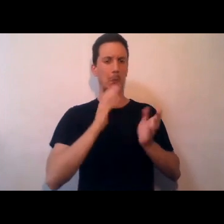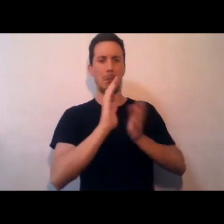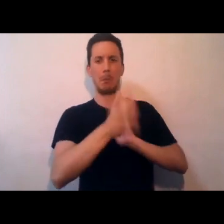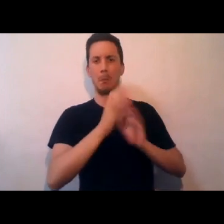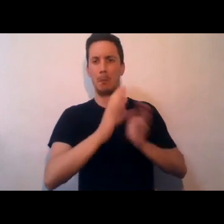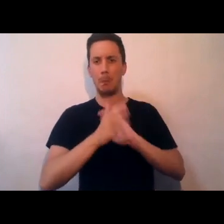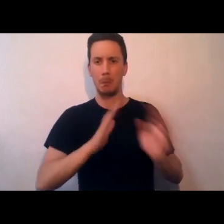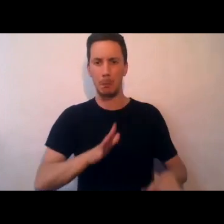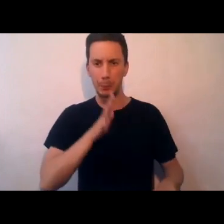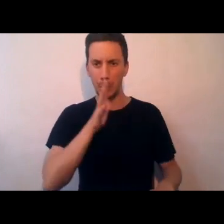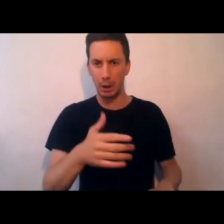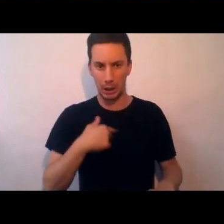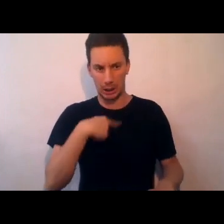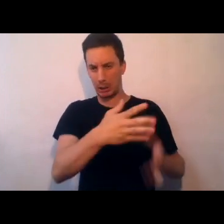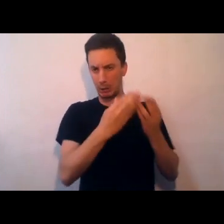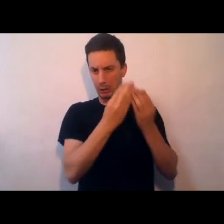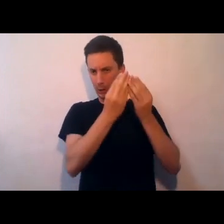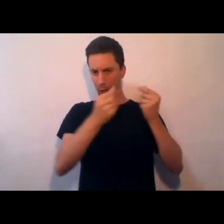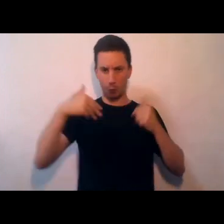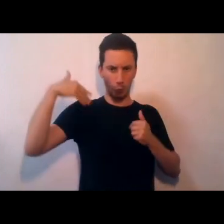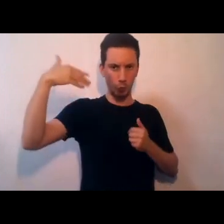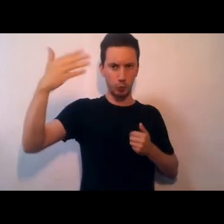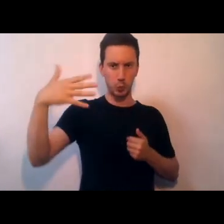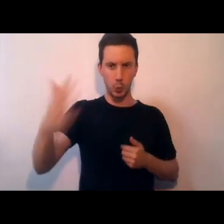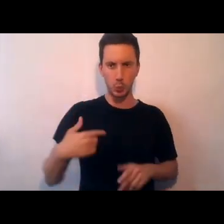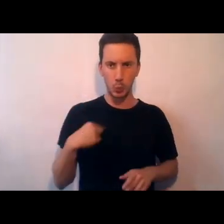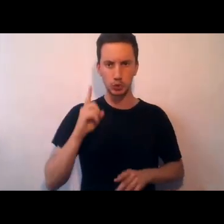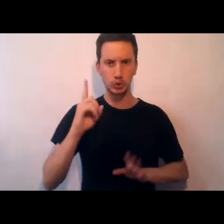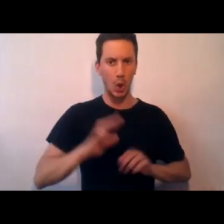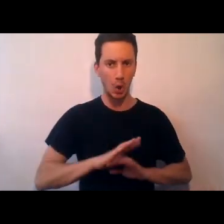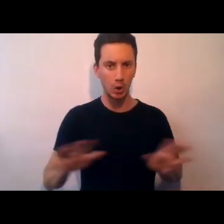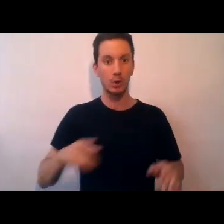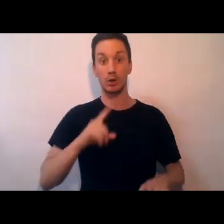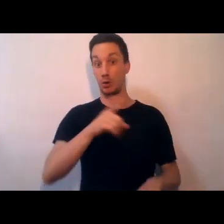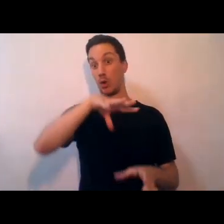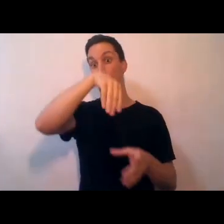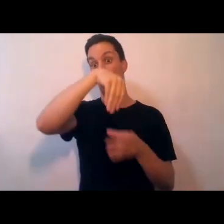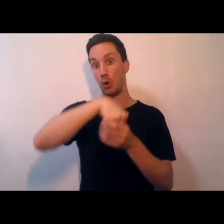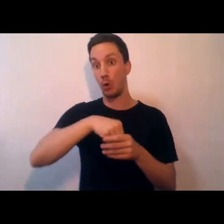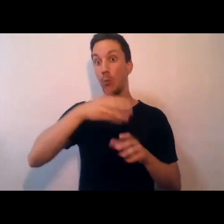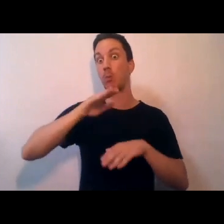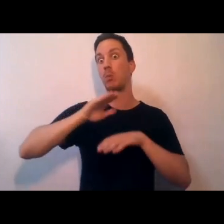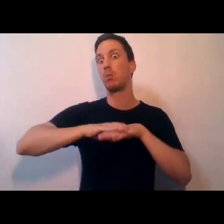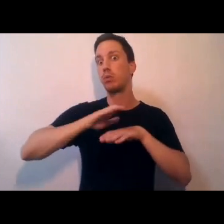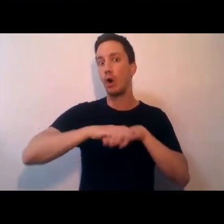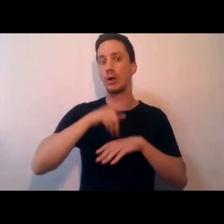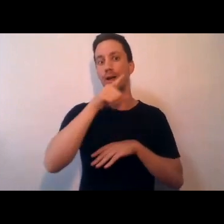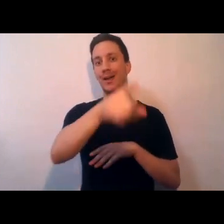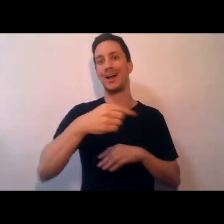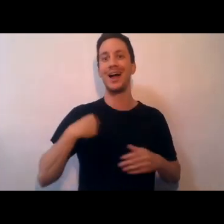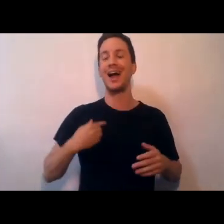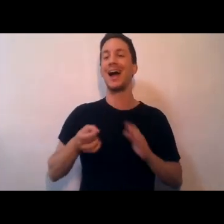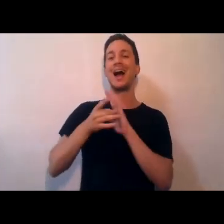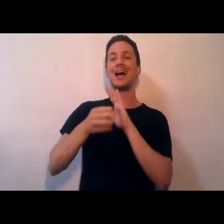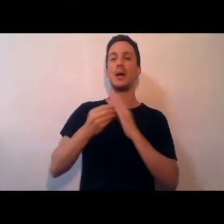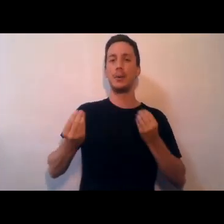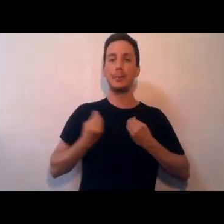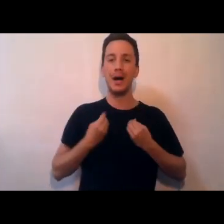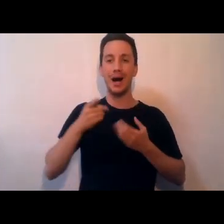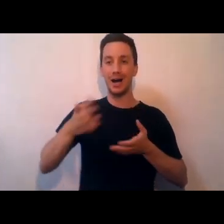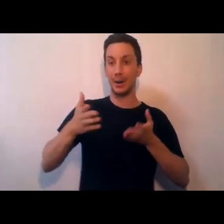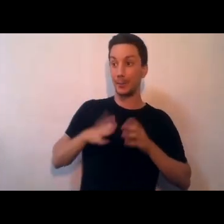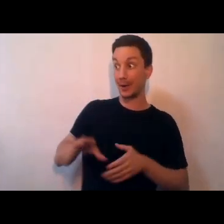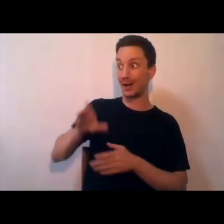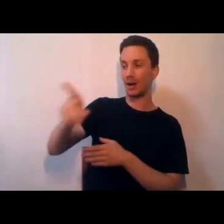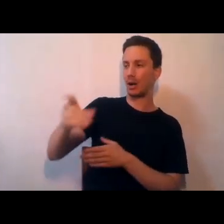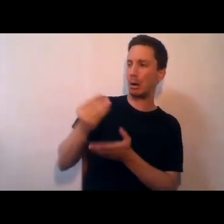cure sola. Pues porque la dermatitis atópica es una enfermedad altamente pruriginosa, altera la calidad de vida, el niño no